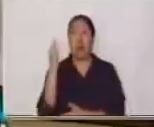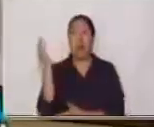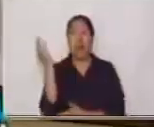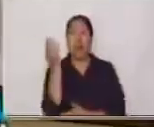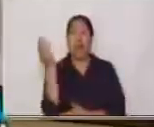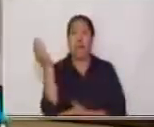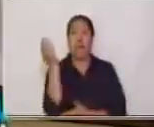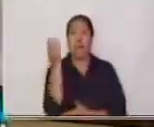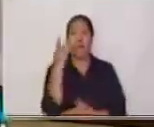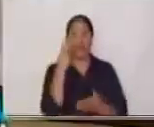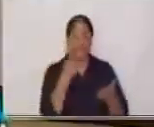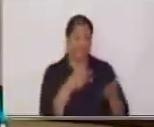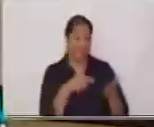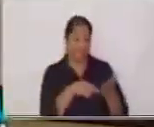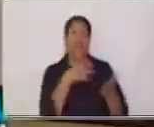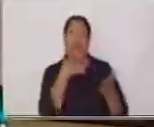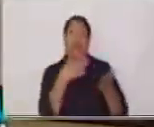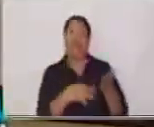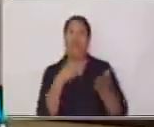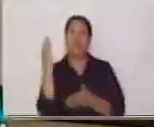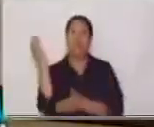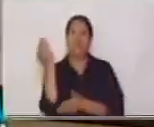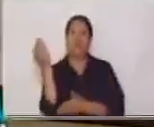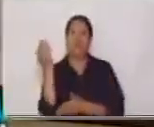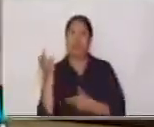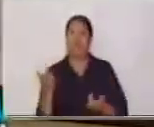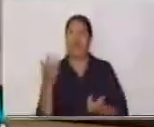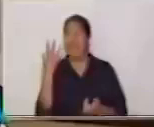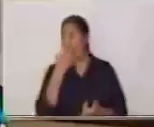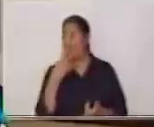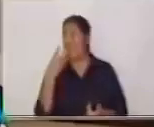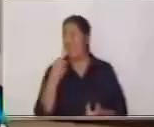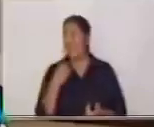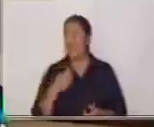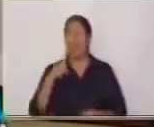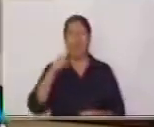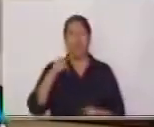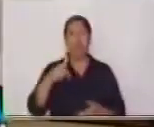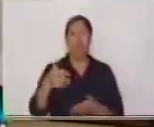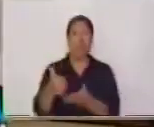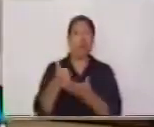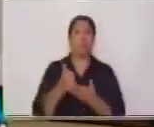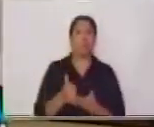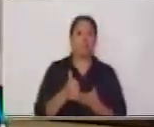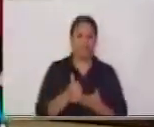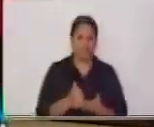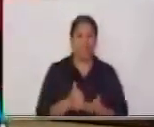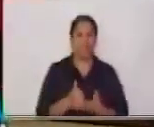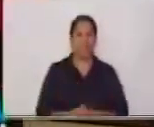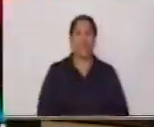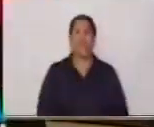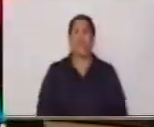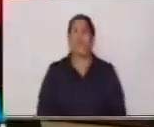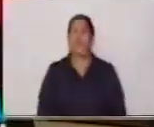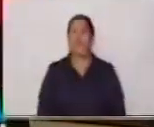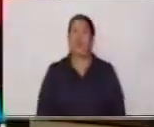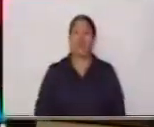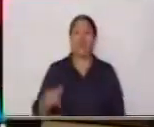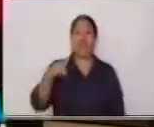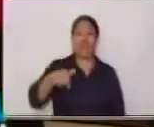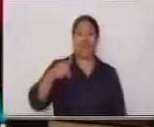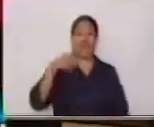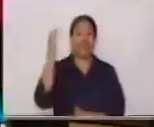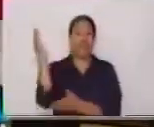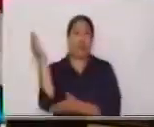bien. Ay, sí, de verdad era una muñeca, qué linda está. Ahora me van a ayudar a describirla. Esta muñeca está muy